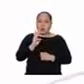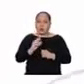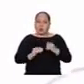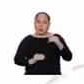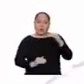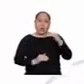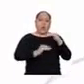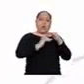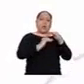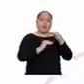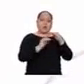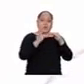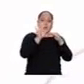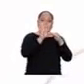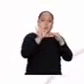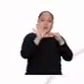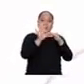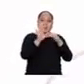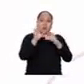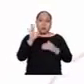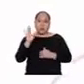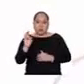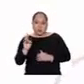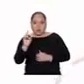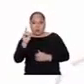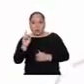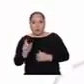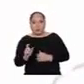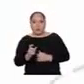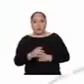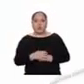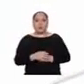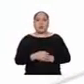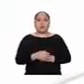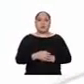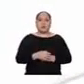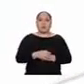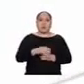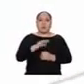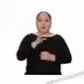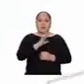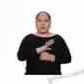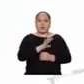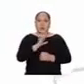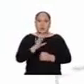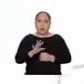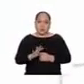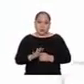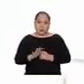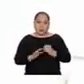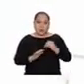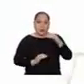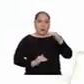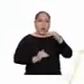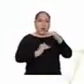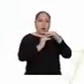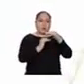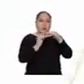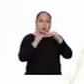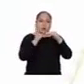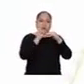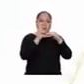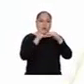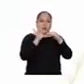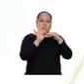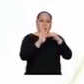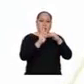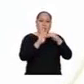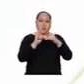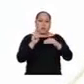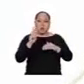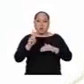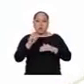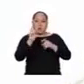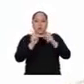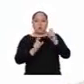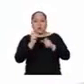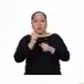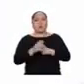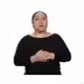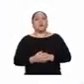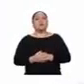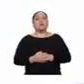antes de 55 eran 7 personas. Y de 55 a 64 eran solo 2